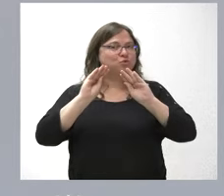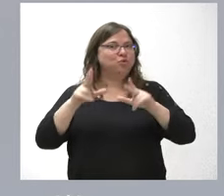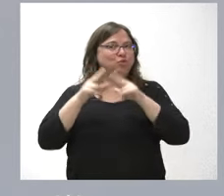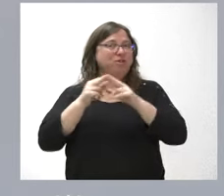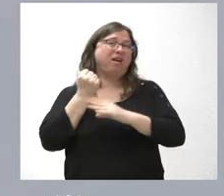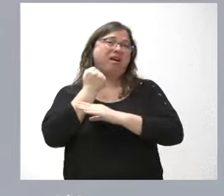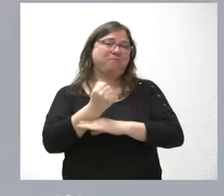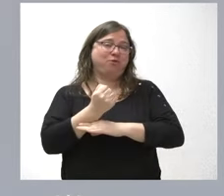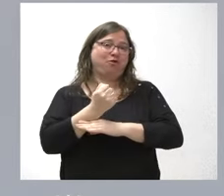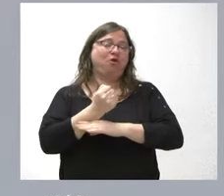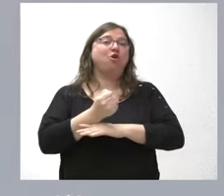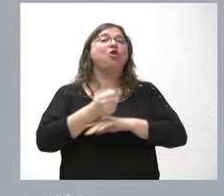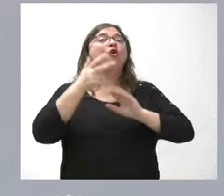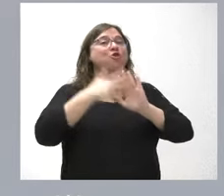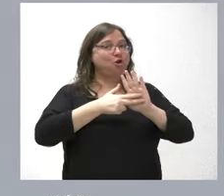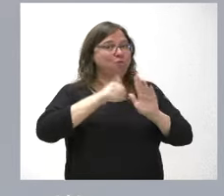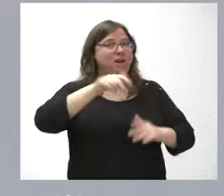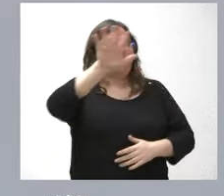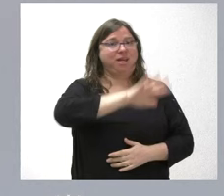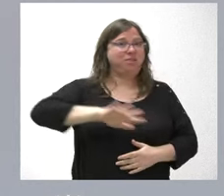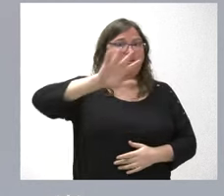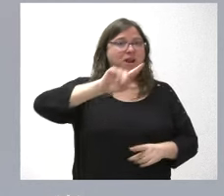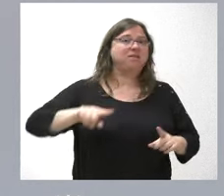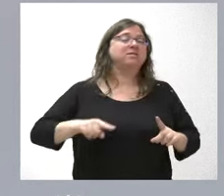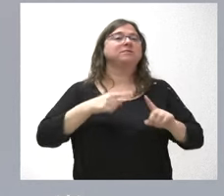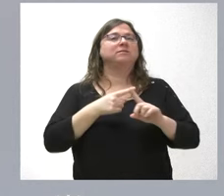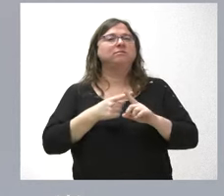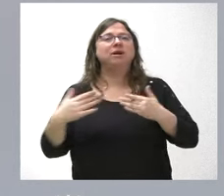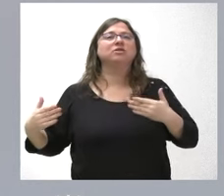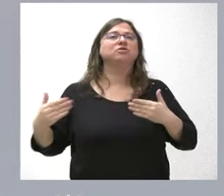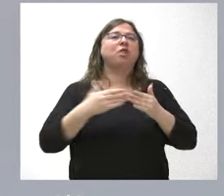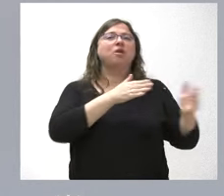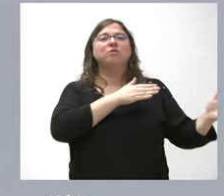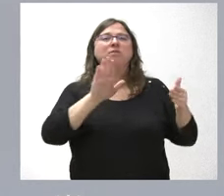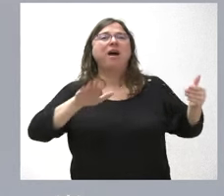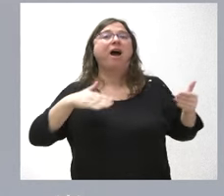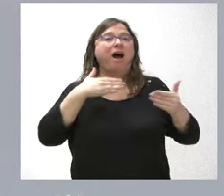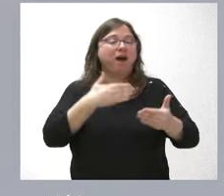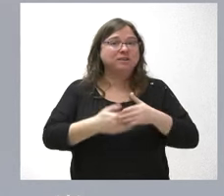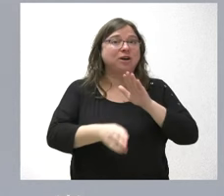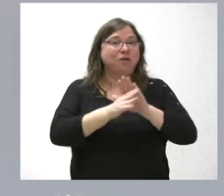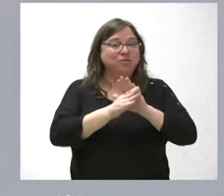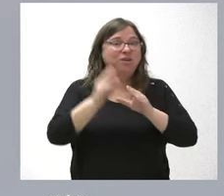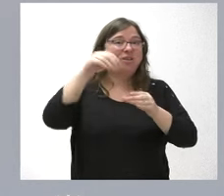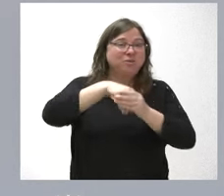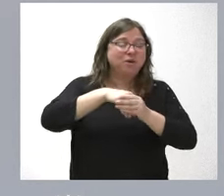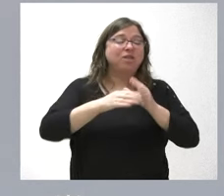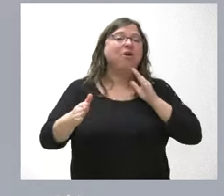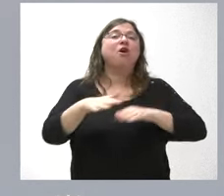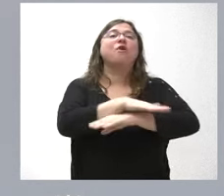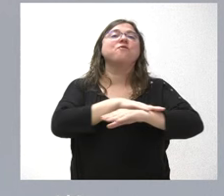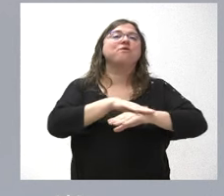normativa nacional, extendiendo además todo el periodo a la época incluso del gobierno de Felipe González. La nuestra no es una